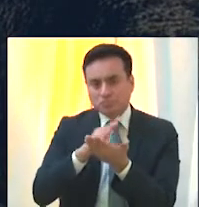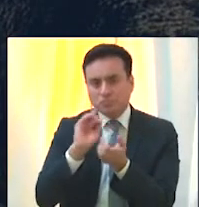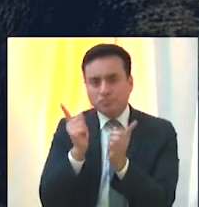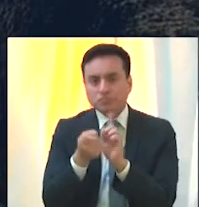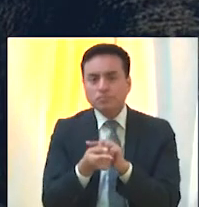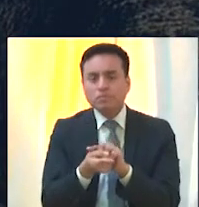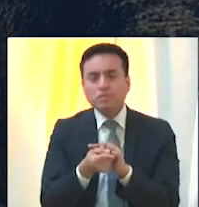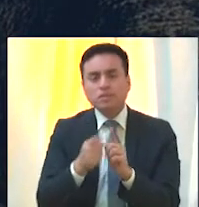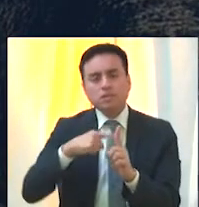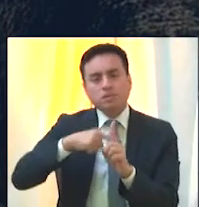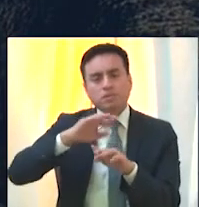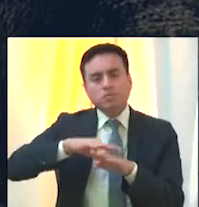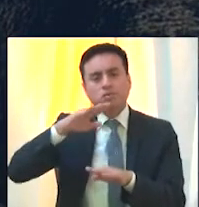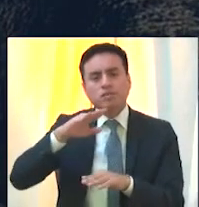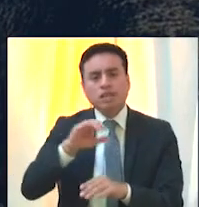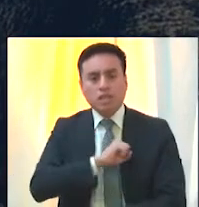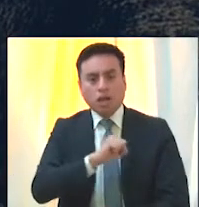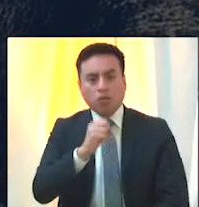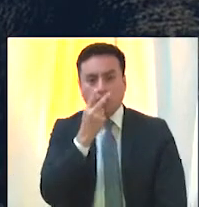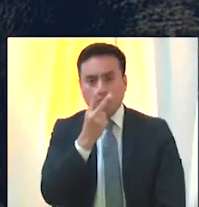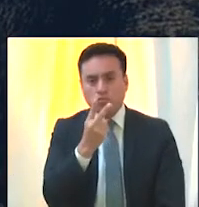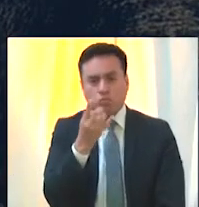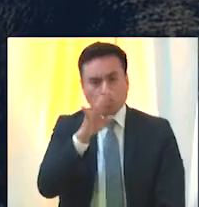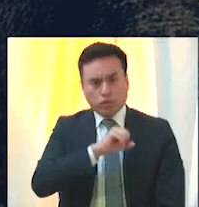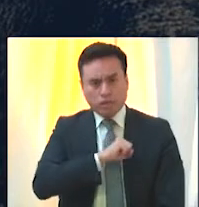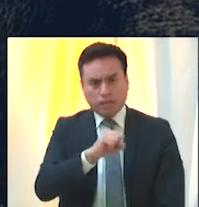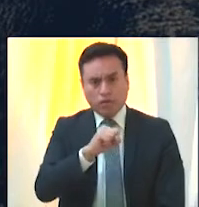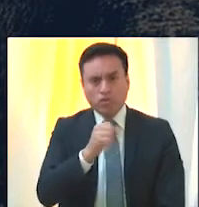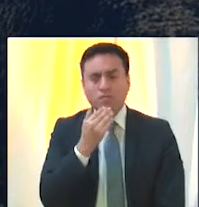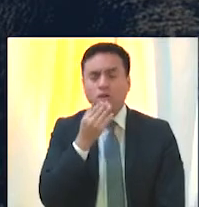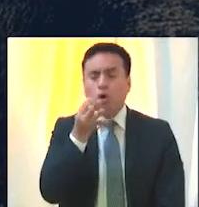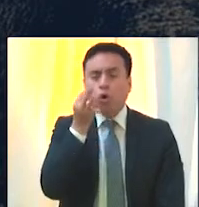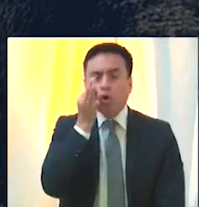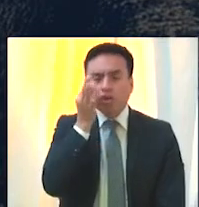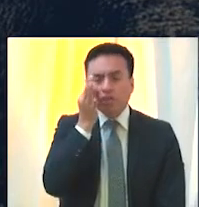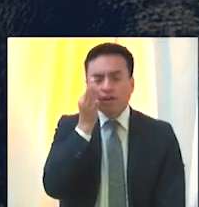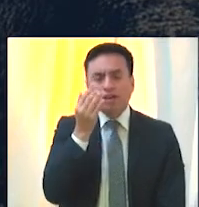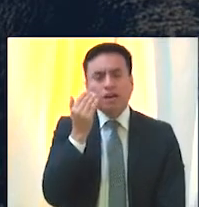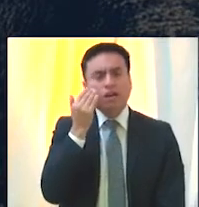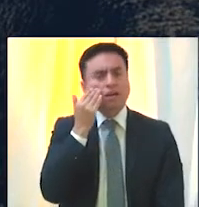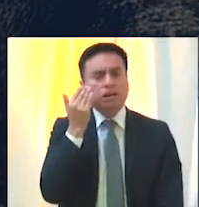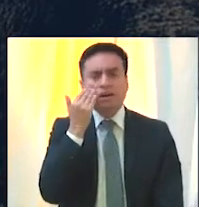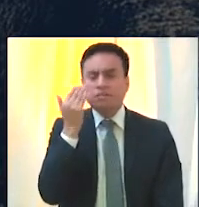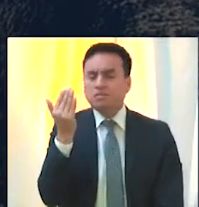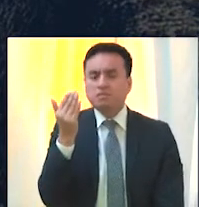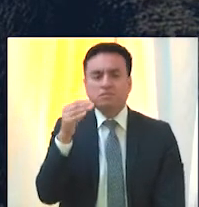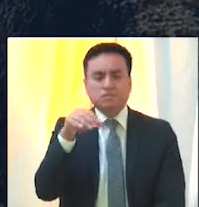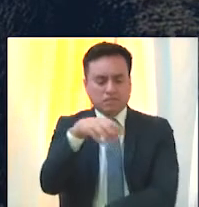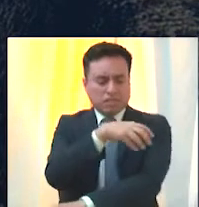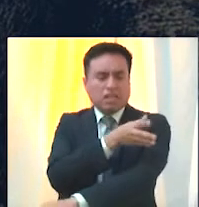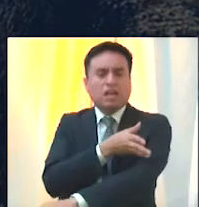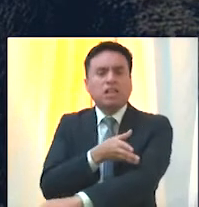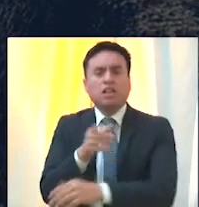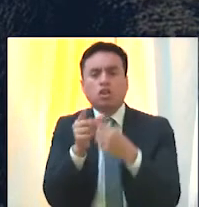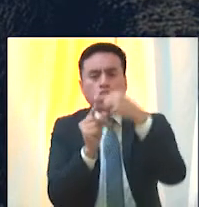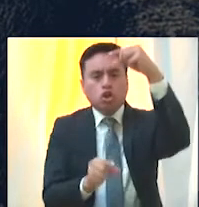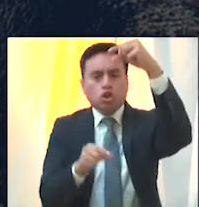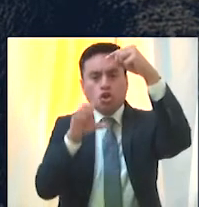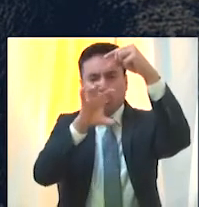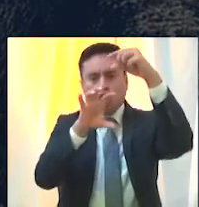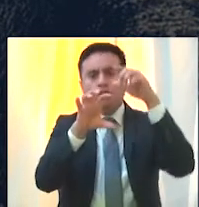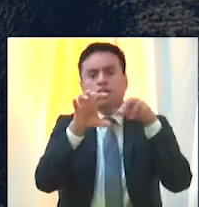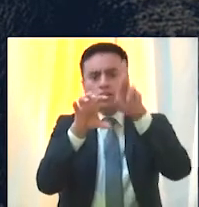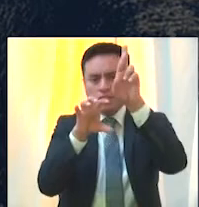de temperaturas que notábamos en Santiago, no solamente ocurre en Santiago, sino que se observa a lo largo casi de toda la zona central y norte, especialmente en